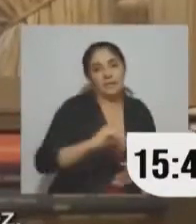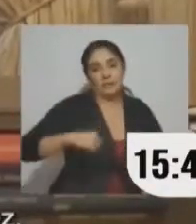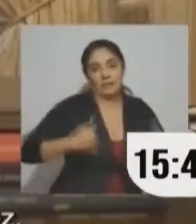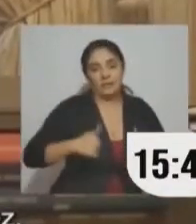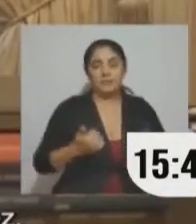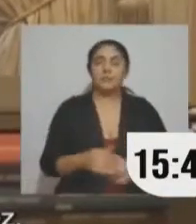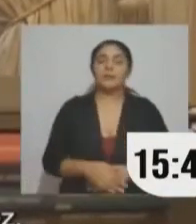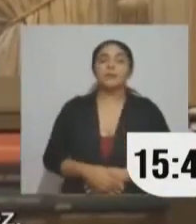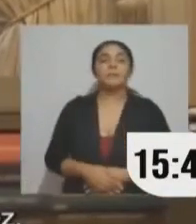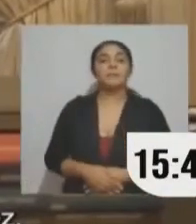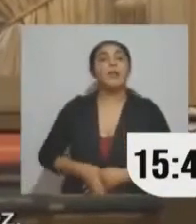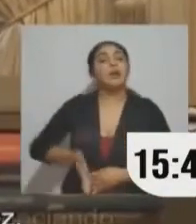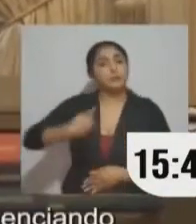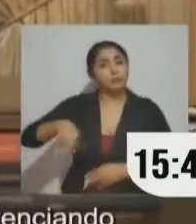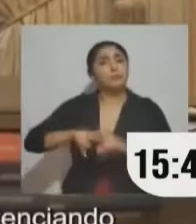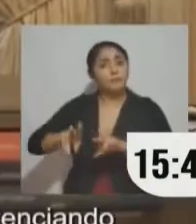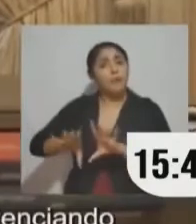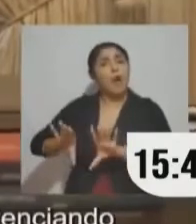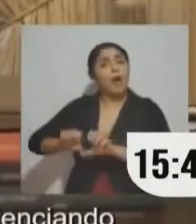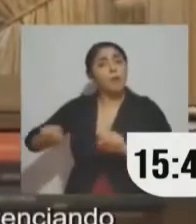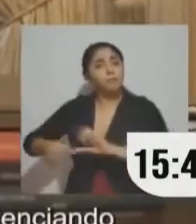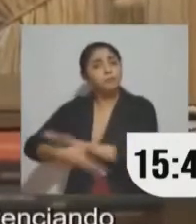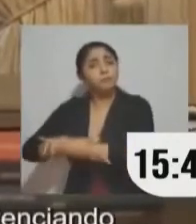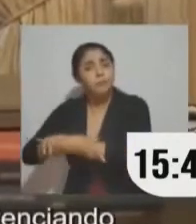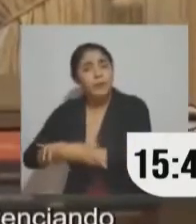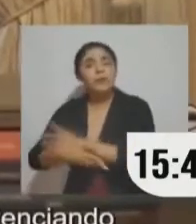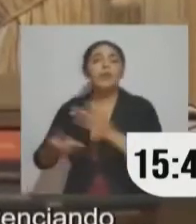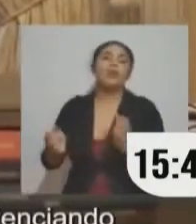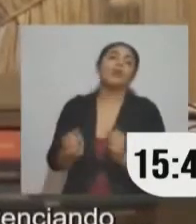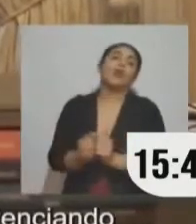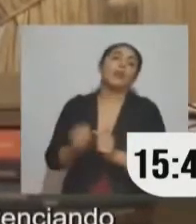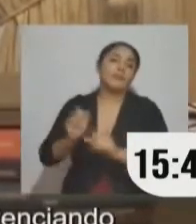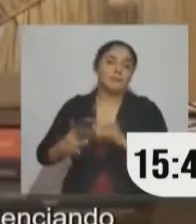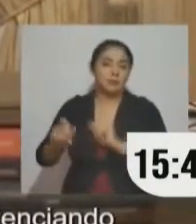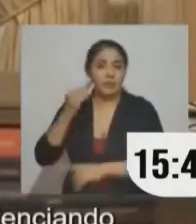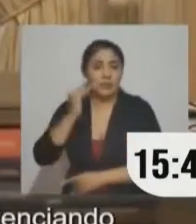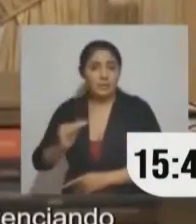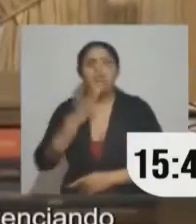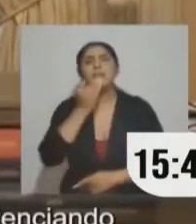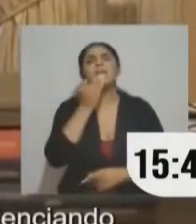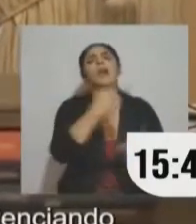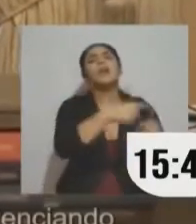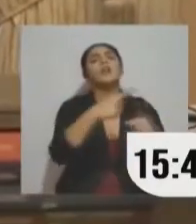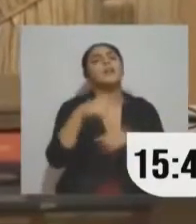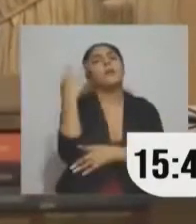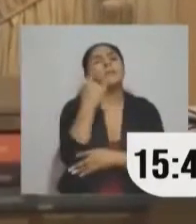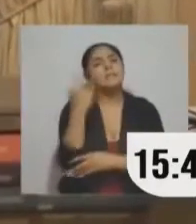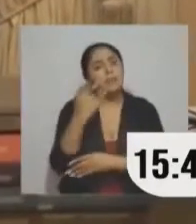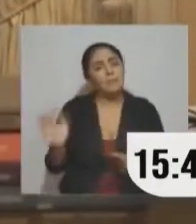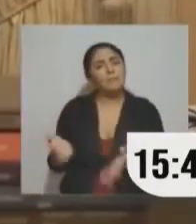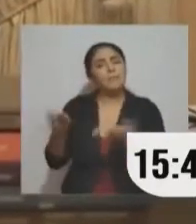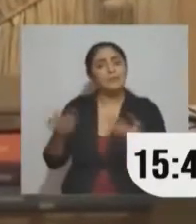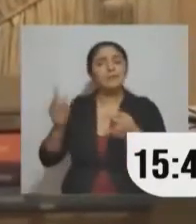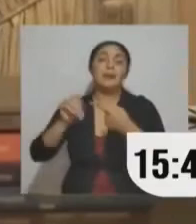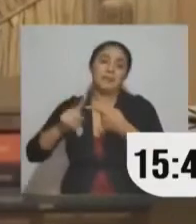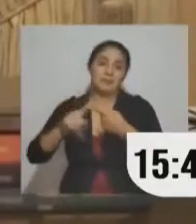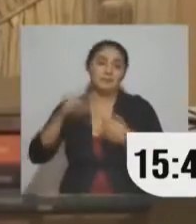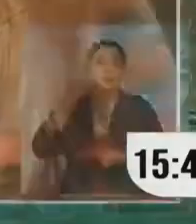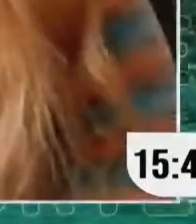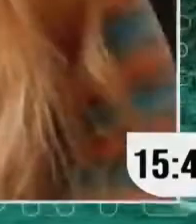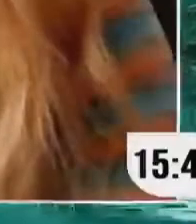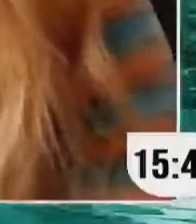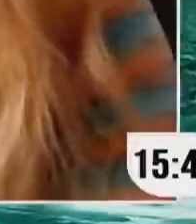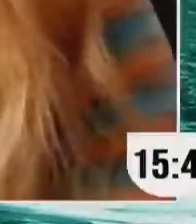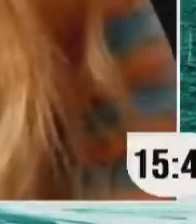estuve revisando en otros países también se han dado iniciativas de participación ciudadana, se buscan también modelos de ese tipo